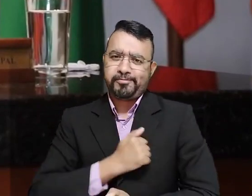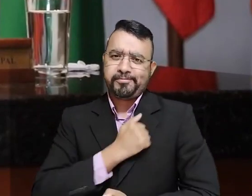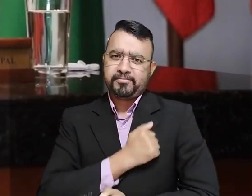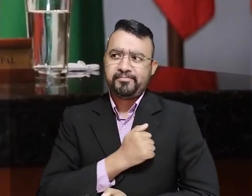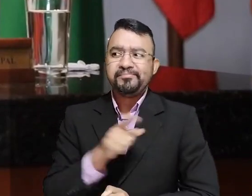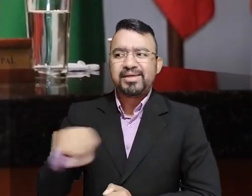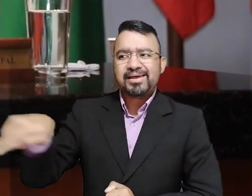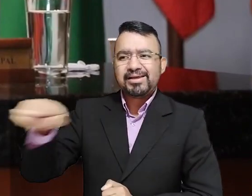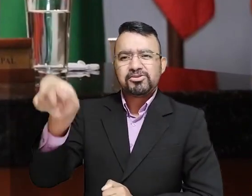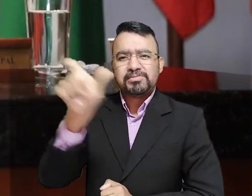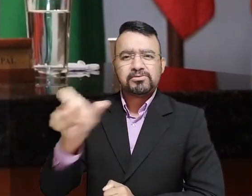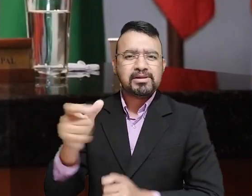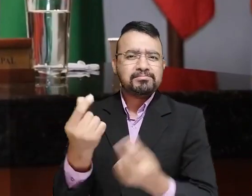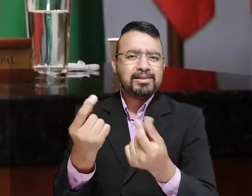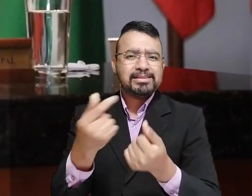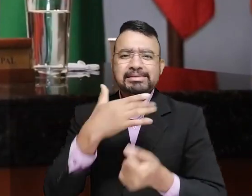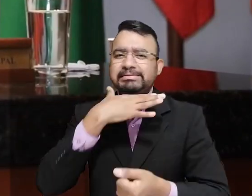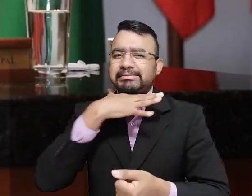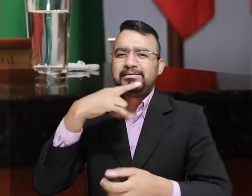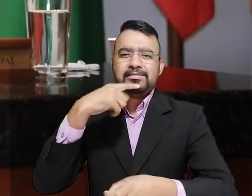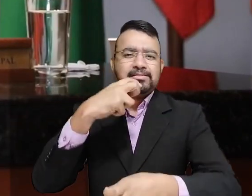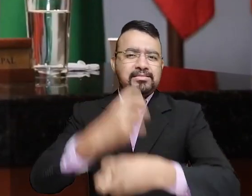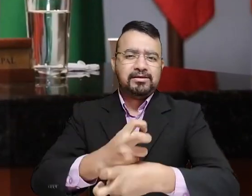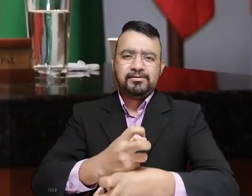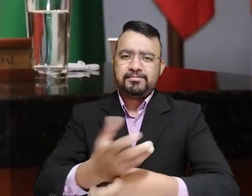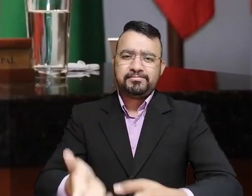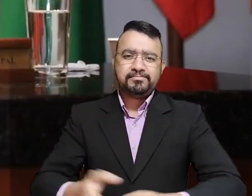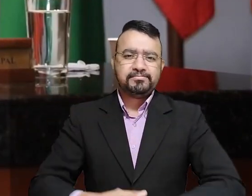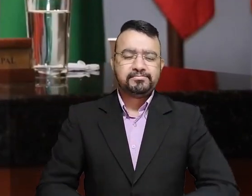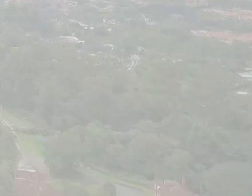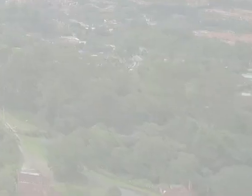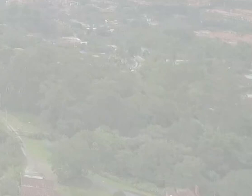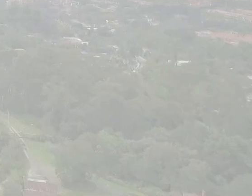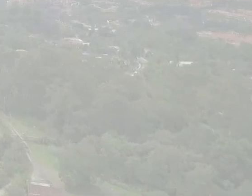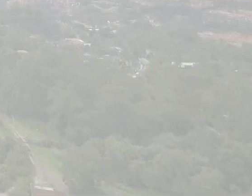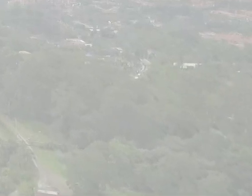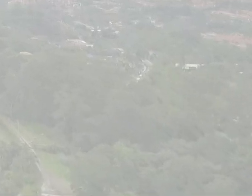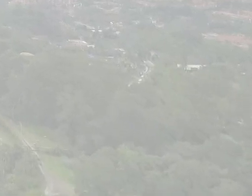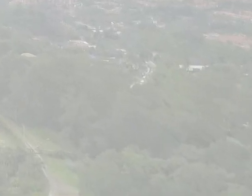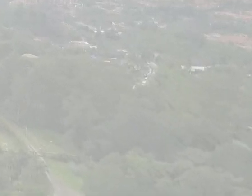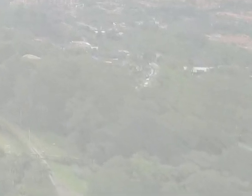definitivamente el comercio, la comunidad, no dan más.